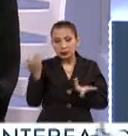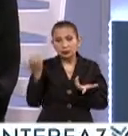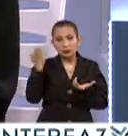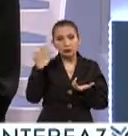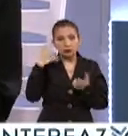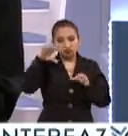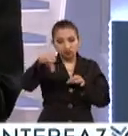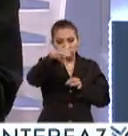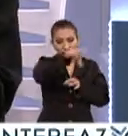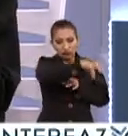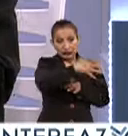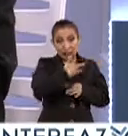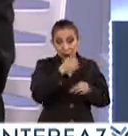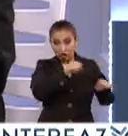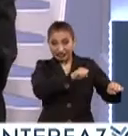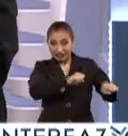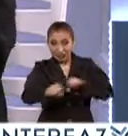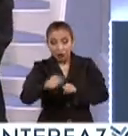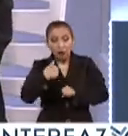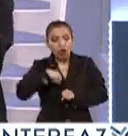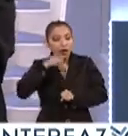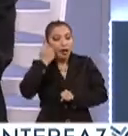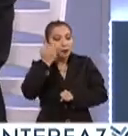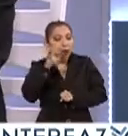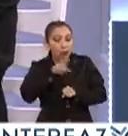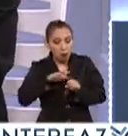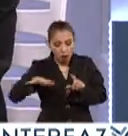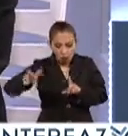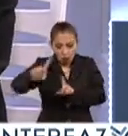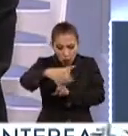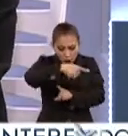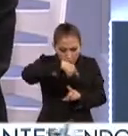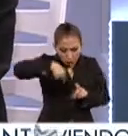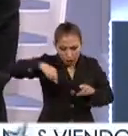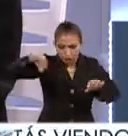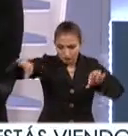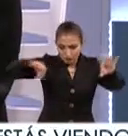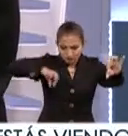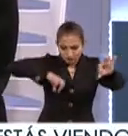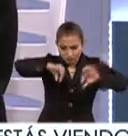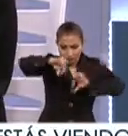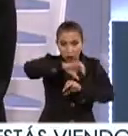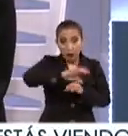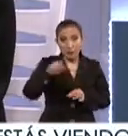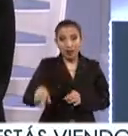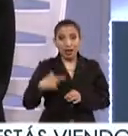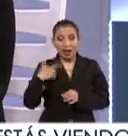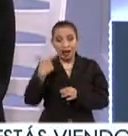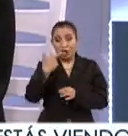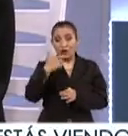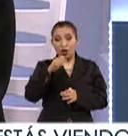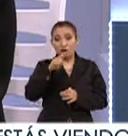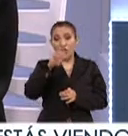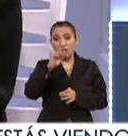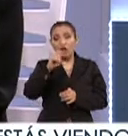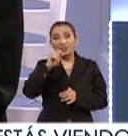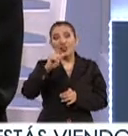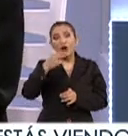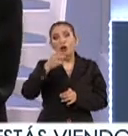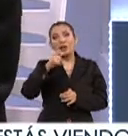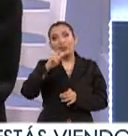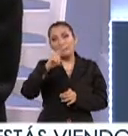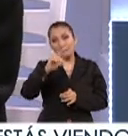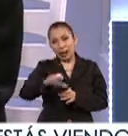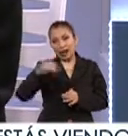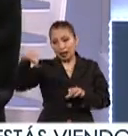estaciones. Cuando tenemos un sismo, lo que queremos es tenerlo rodeado de estaciones. En el caso del Golfo de Tehuantepec, pues